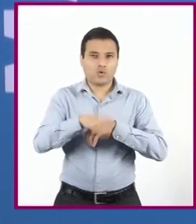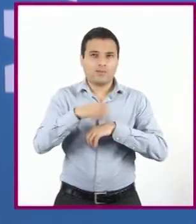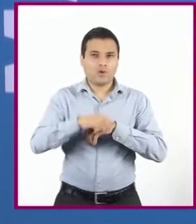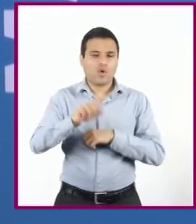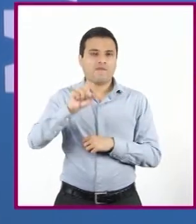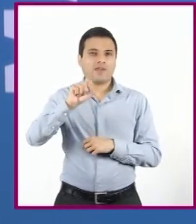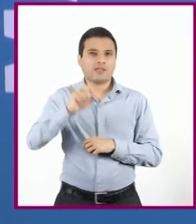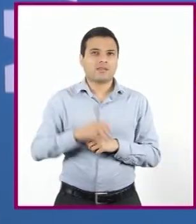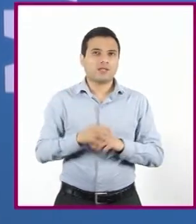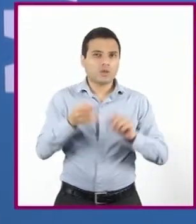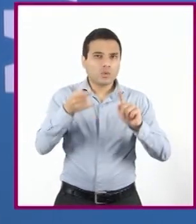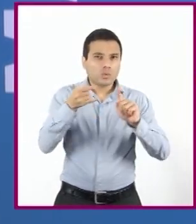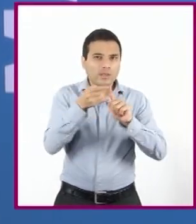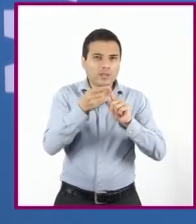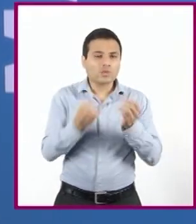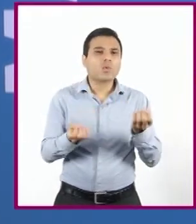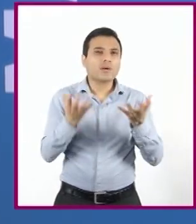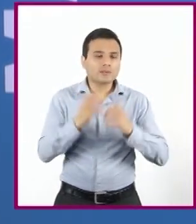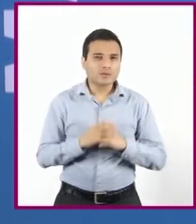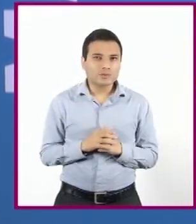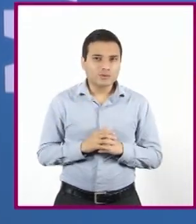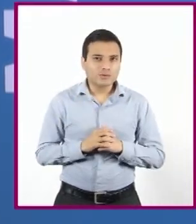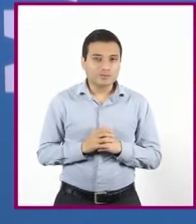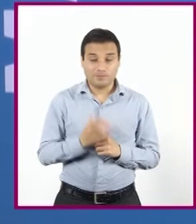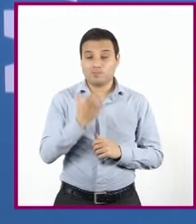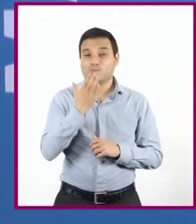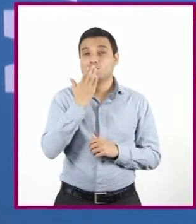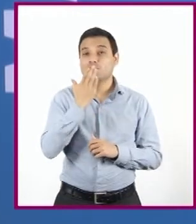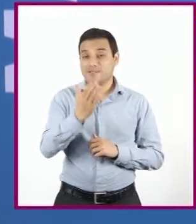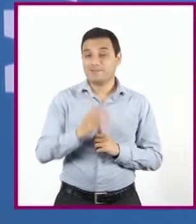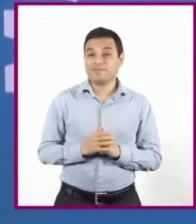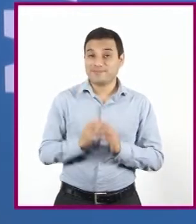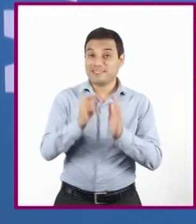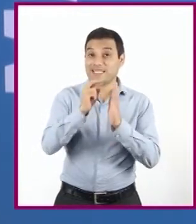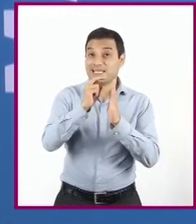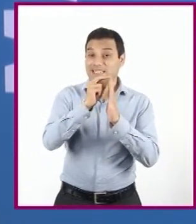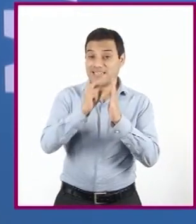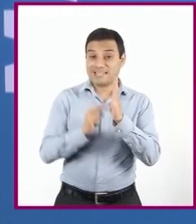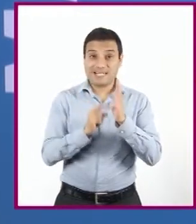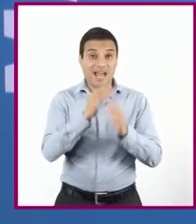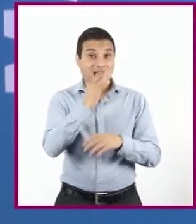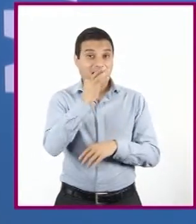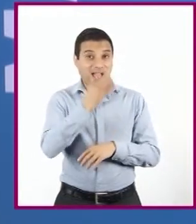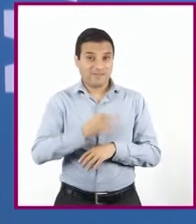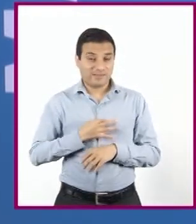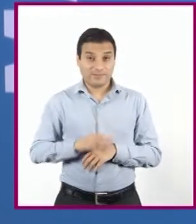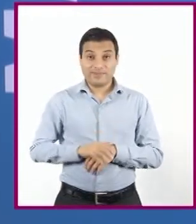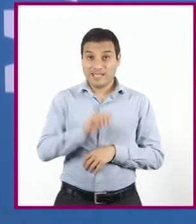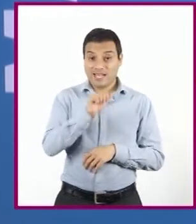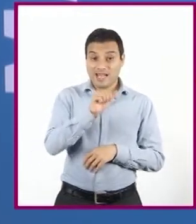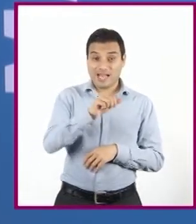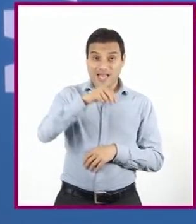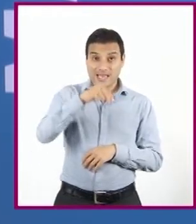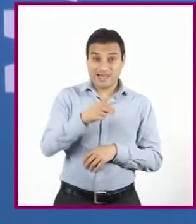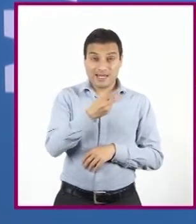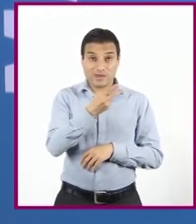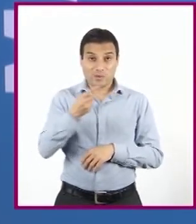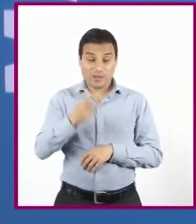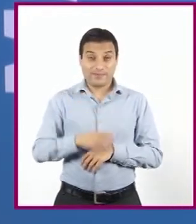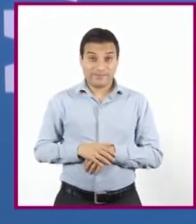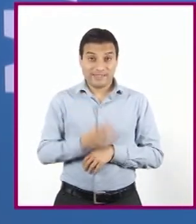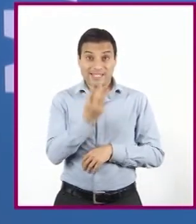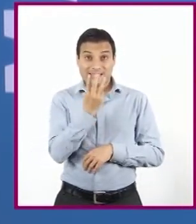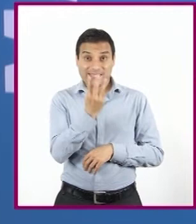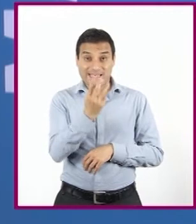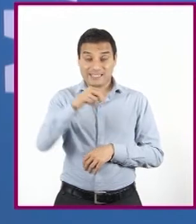la sucesión? Muy bien, en la regla de la sucesión, a subíndice n igual a 3n